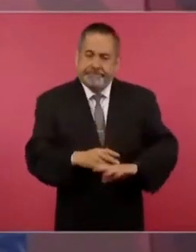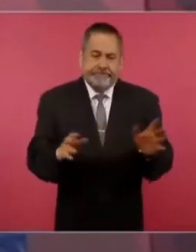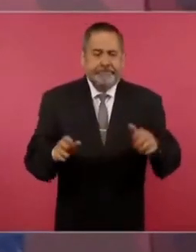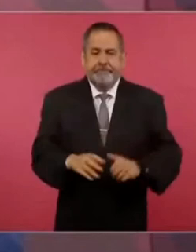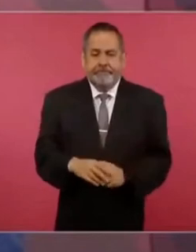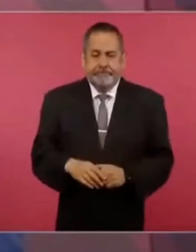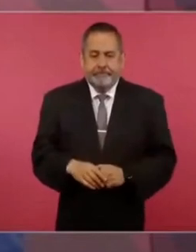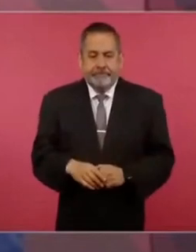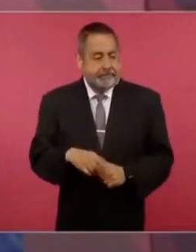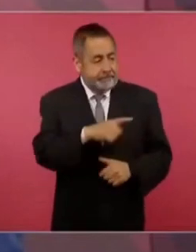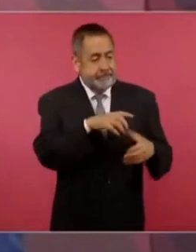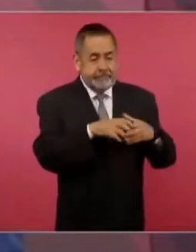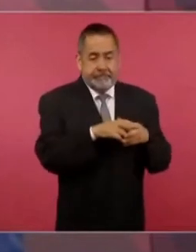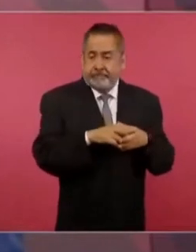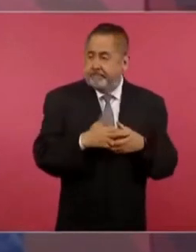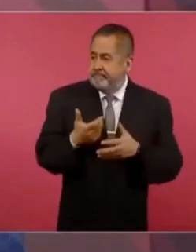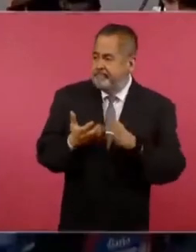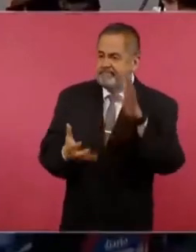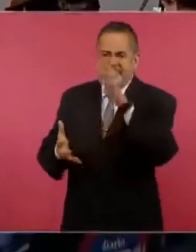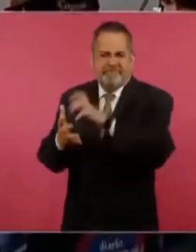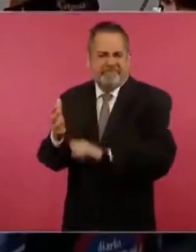que se dedicaban a saquear, a robar.